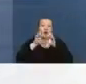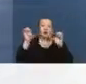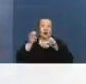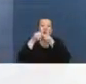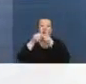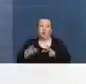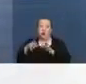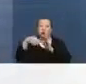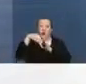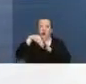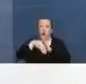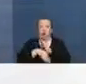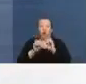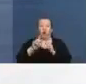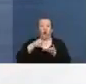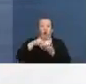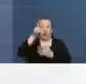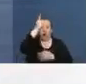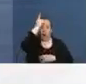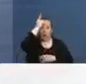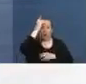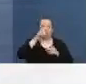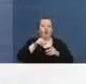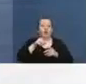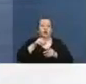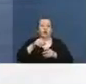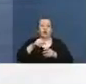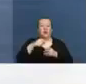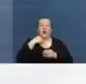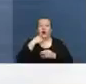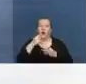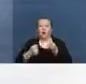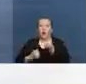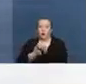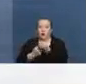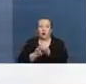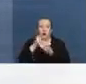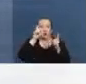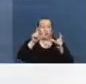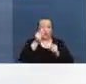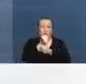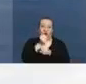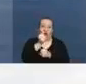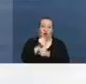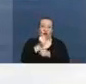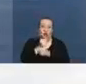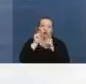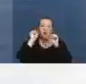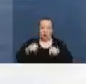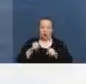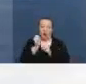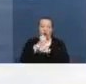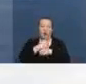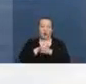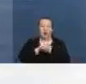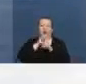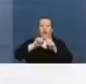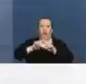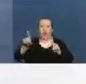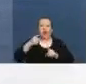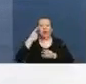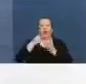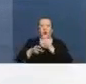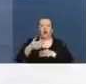borde la quiebra o para los créditos a microempresarios artesanos para activa la economía por supuesto que se puede hacer de otra manera pero depende quién gobierna